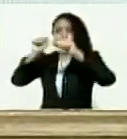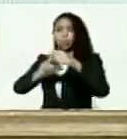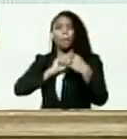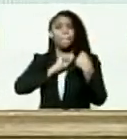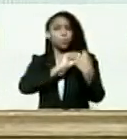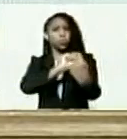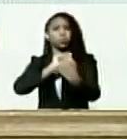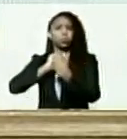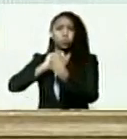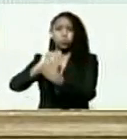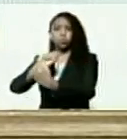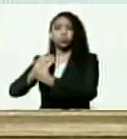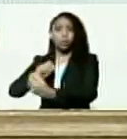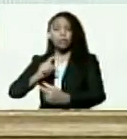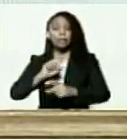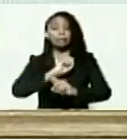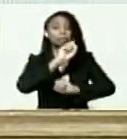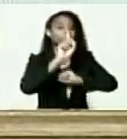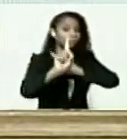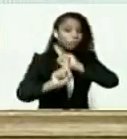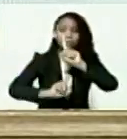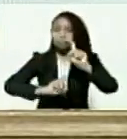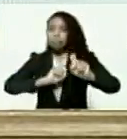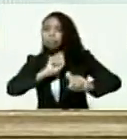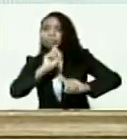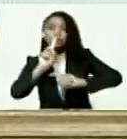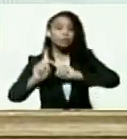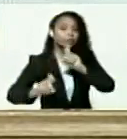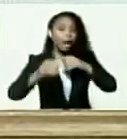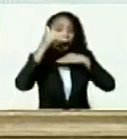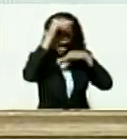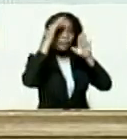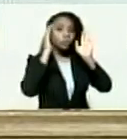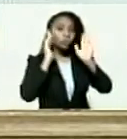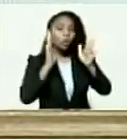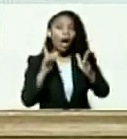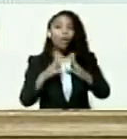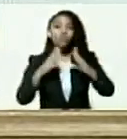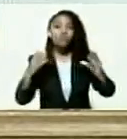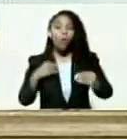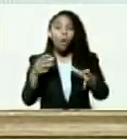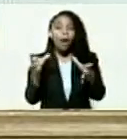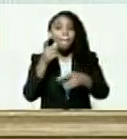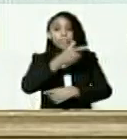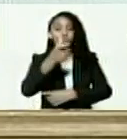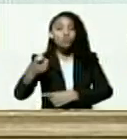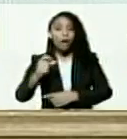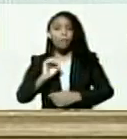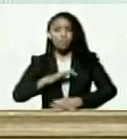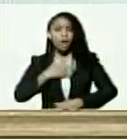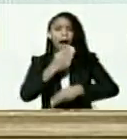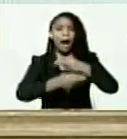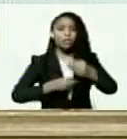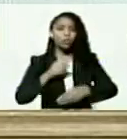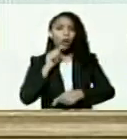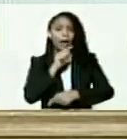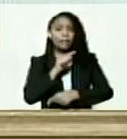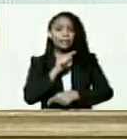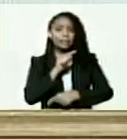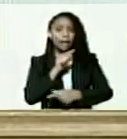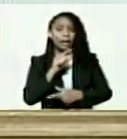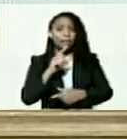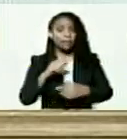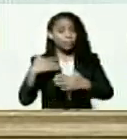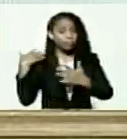entrevistas, de consultas y también de atención a todas las impugnaciones que se pudieran haber hecho en el transcurso